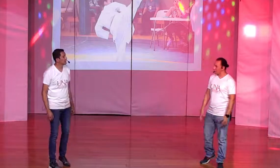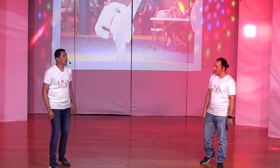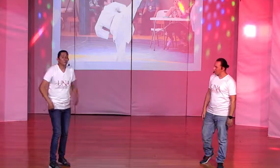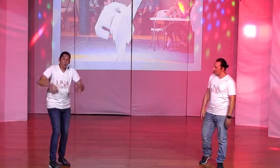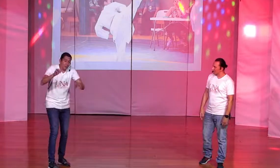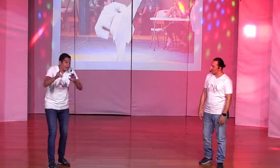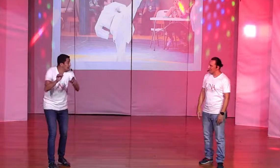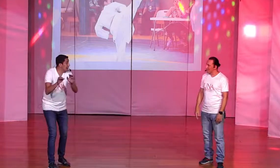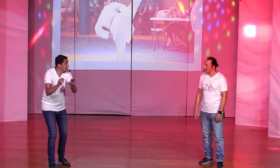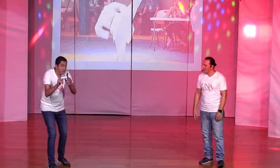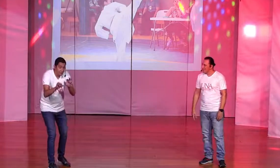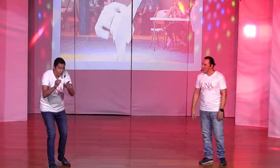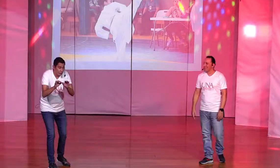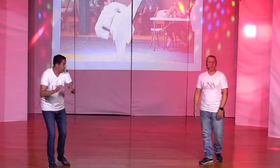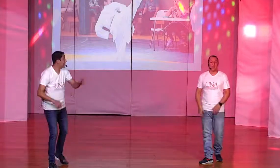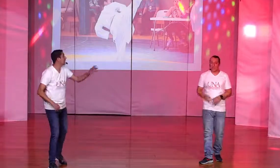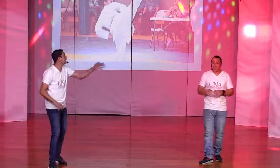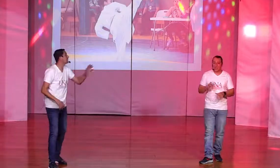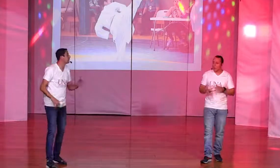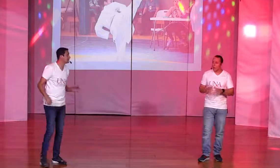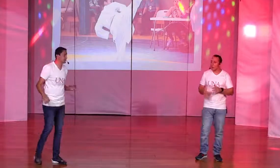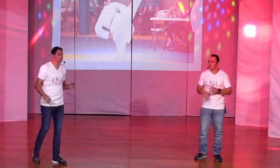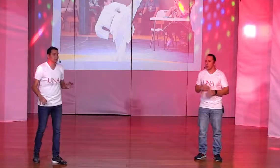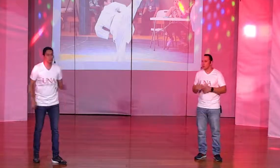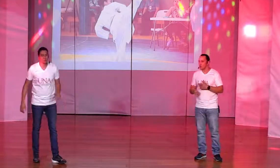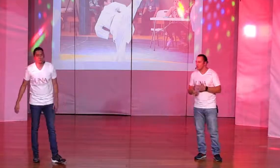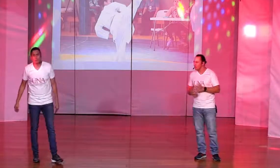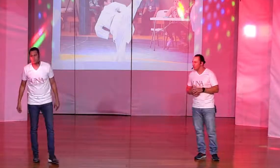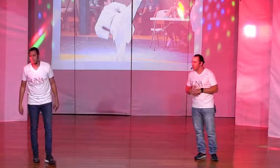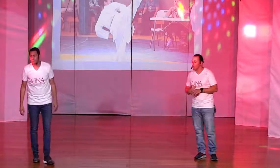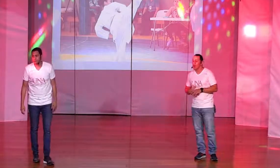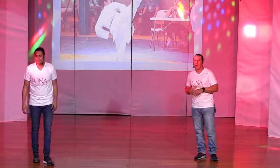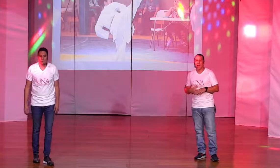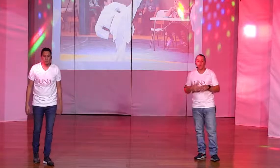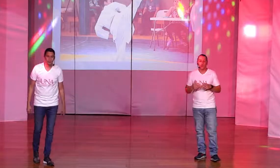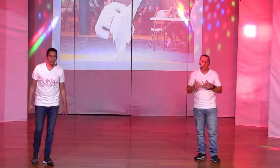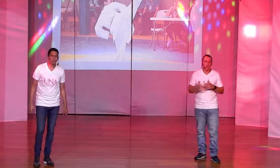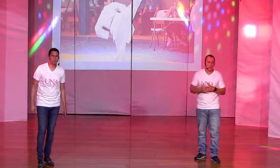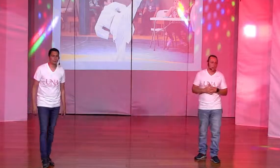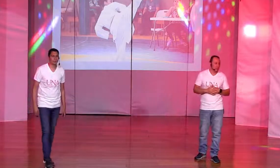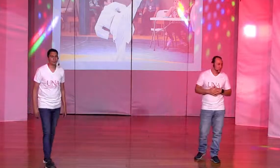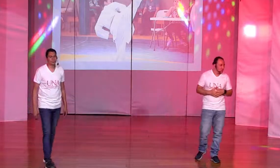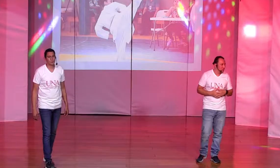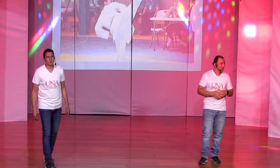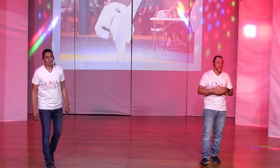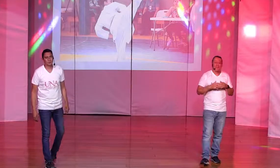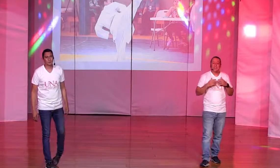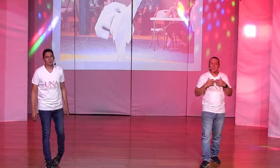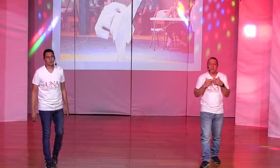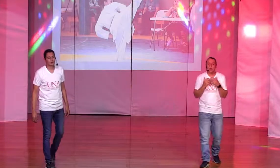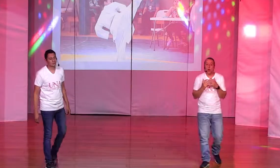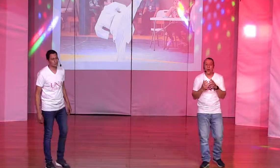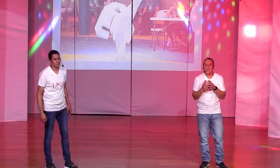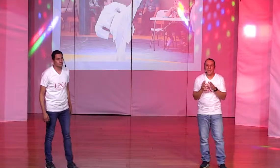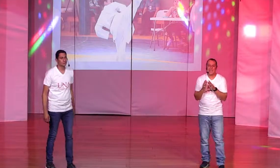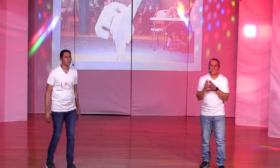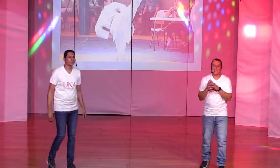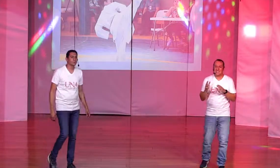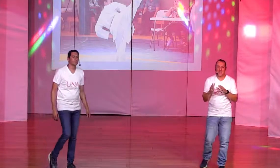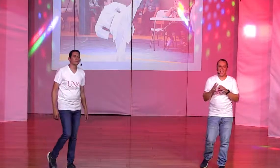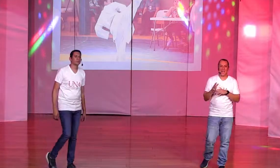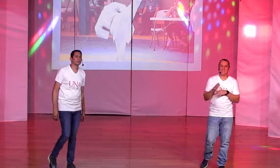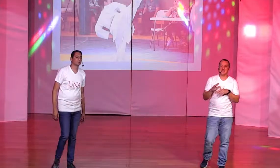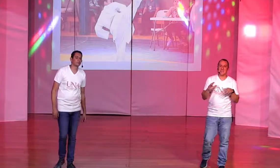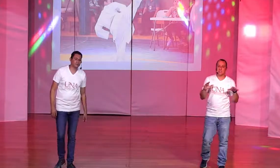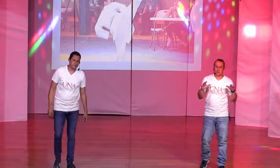muchos premios, más bien. Pero vayan llenando la evaluación. Sí, que vayan llenando la evaluación mientras yo les doy información. Hay muchos premios. Entonces, todo aquel que